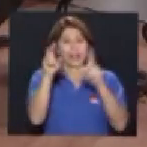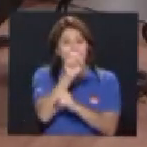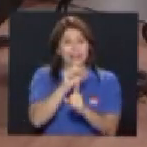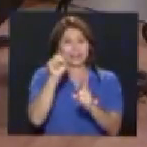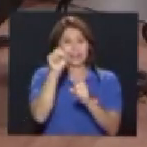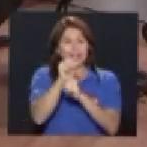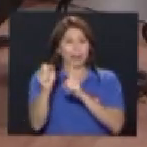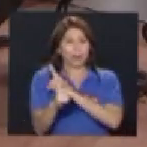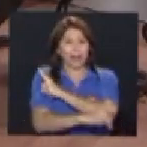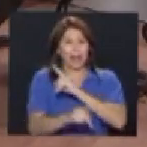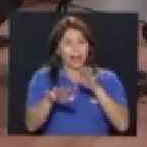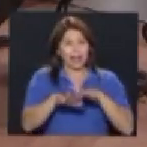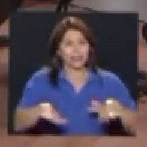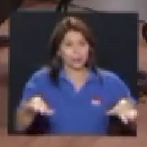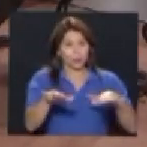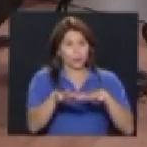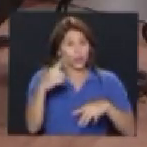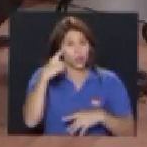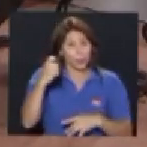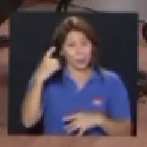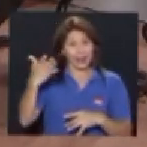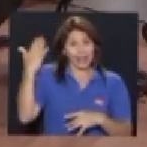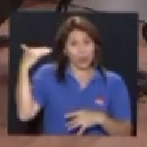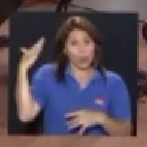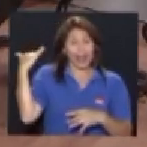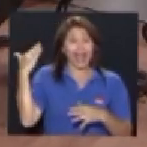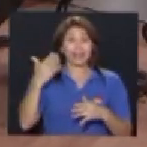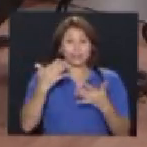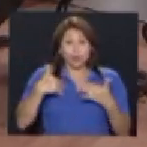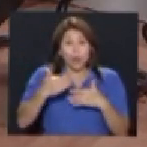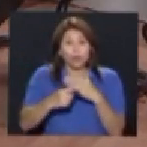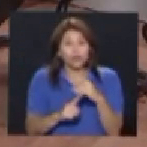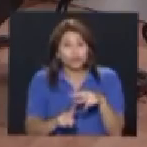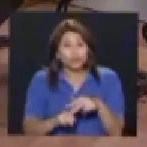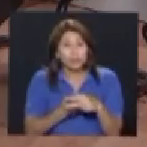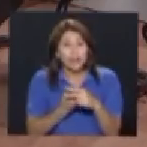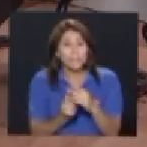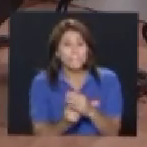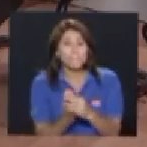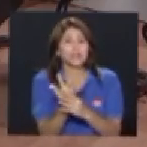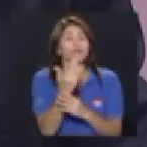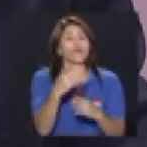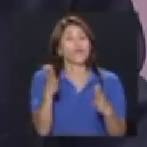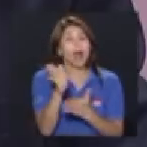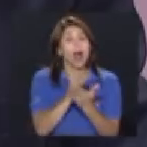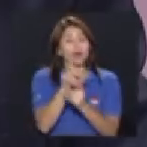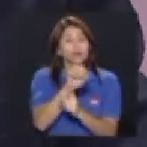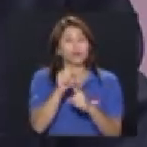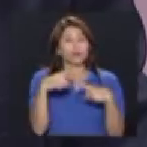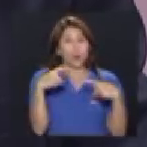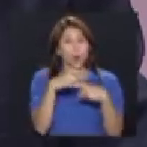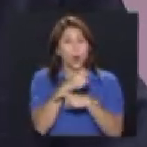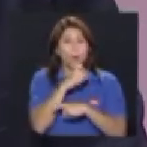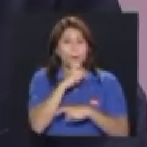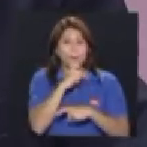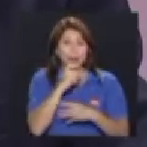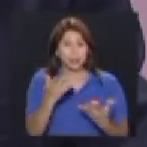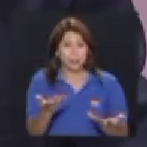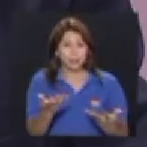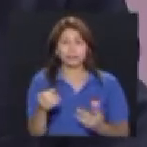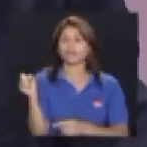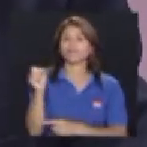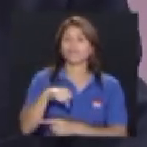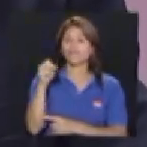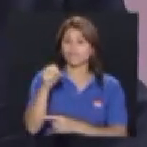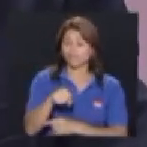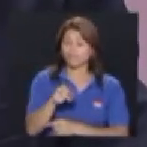parto fue complicado, y la gestación de más de 9 meses. Pues sí, efectivamente fue